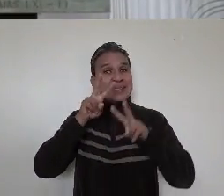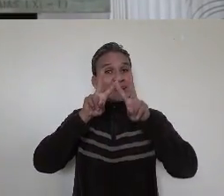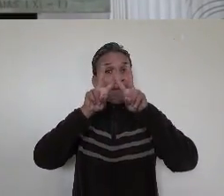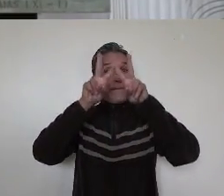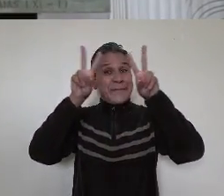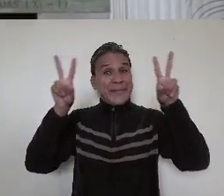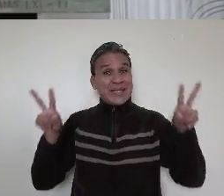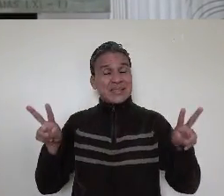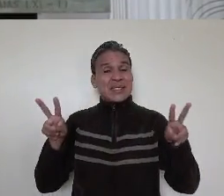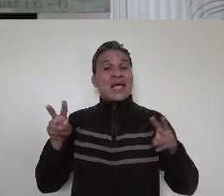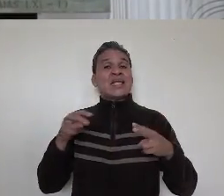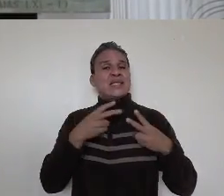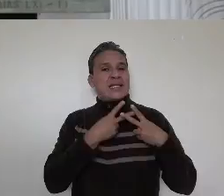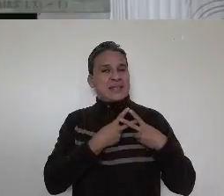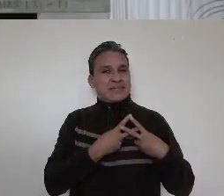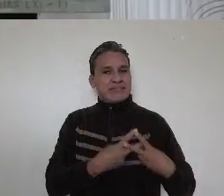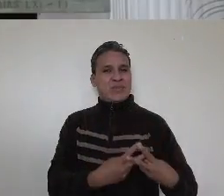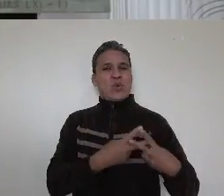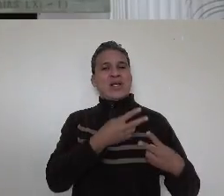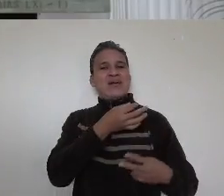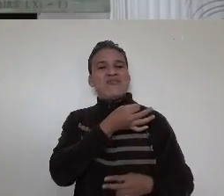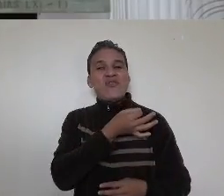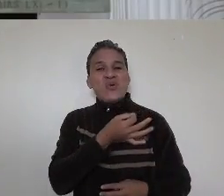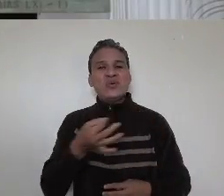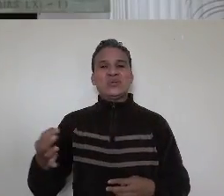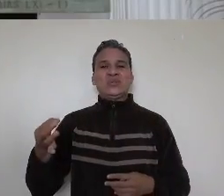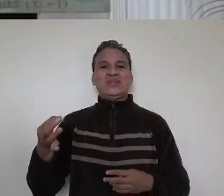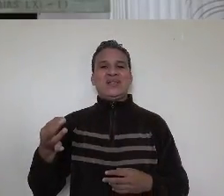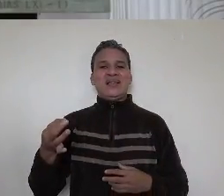hombres, paz de buena